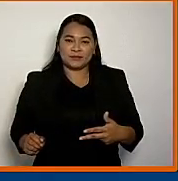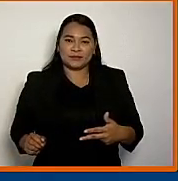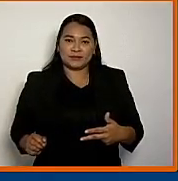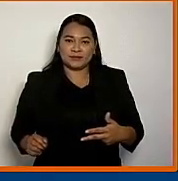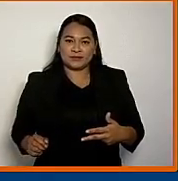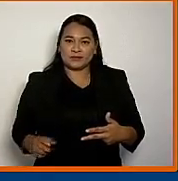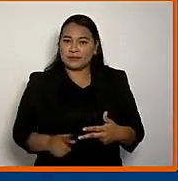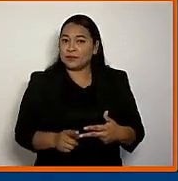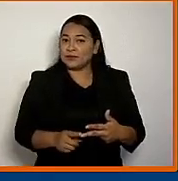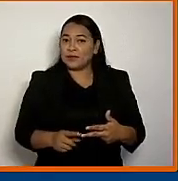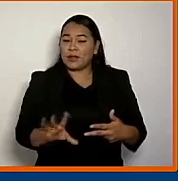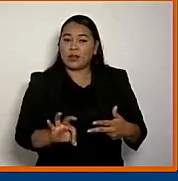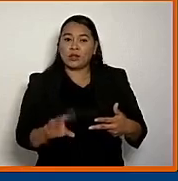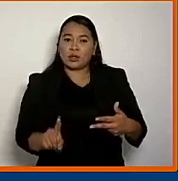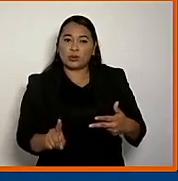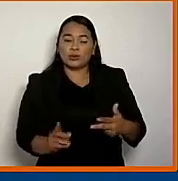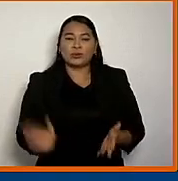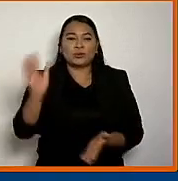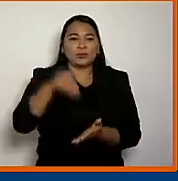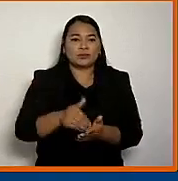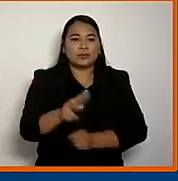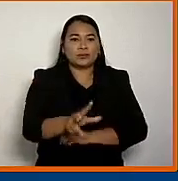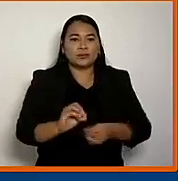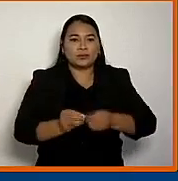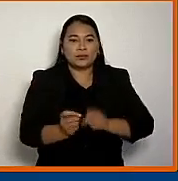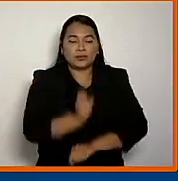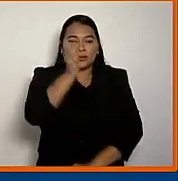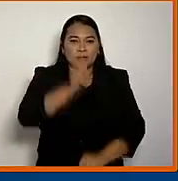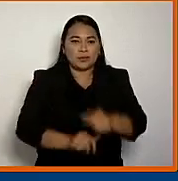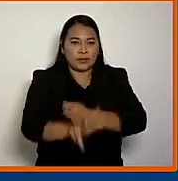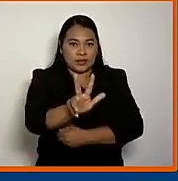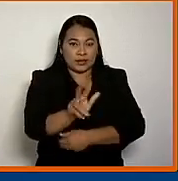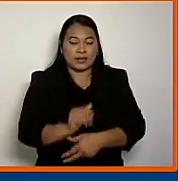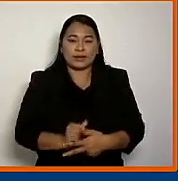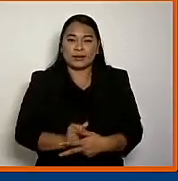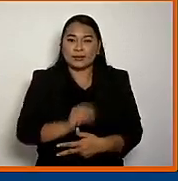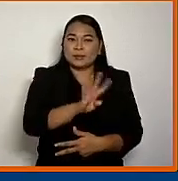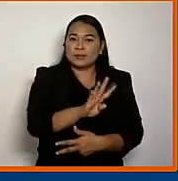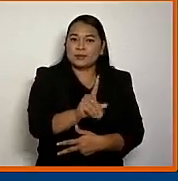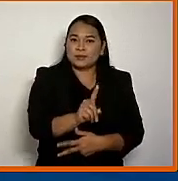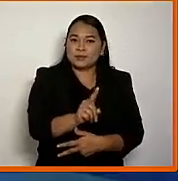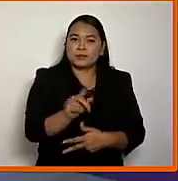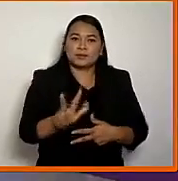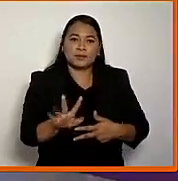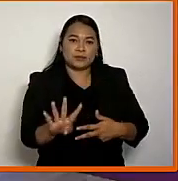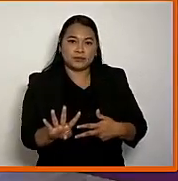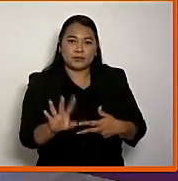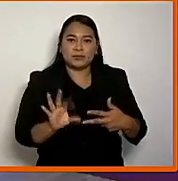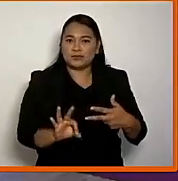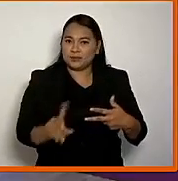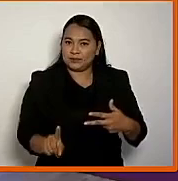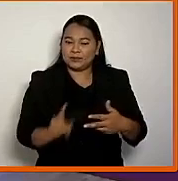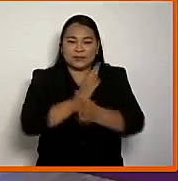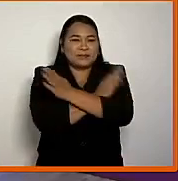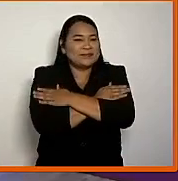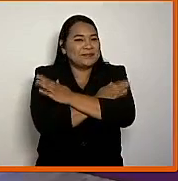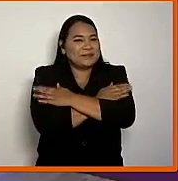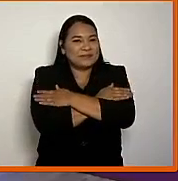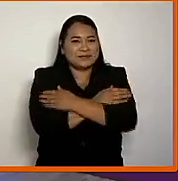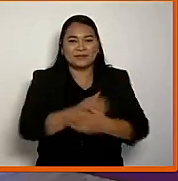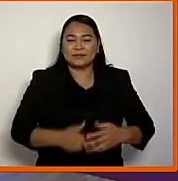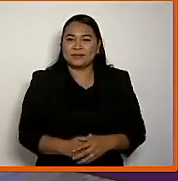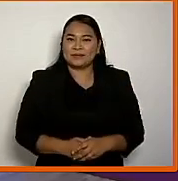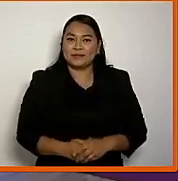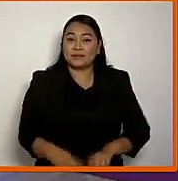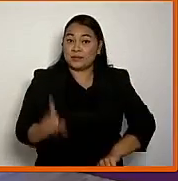Este es el 91, con mucho gusto repito tus tres números favorecidos. 41, 34, 91, muchas felicidades. Ha